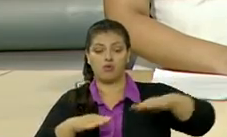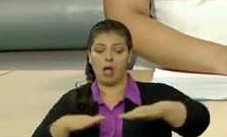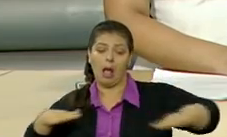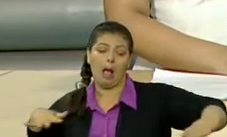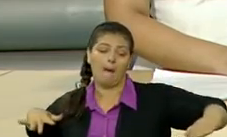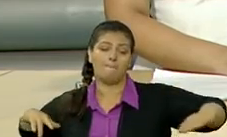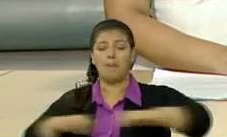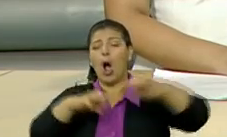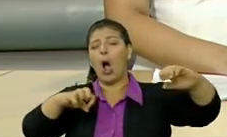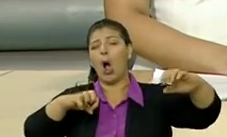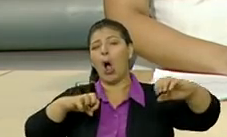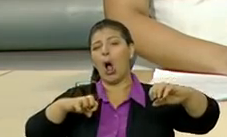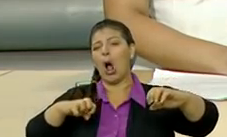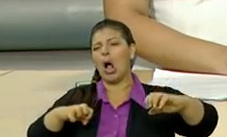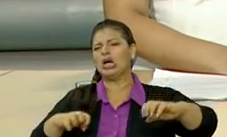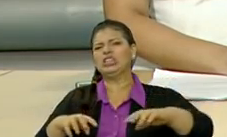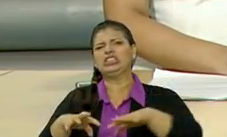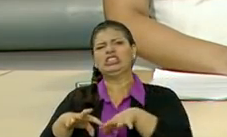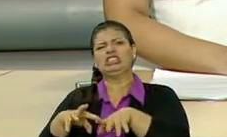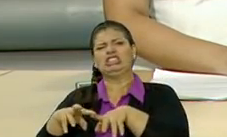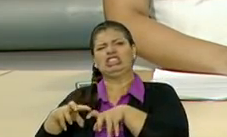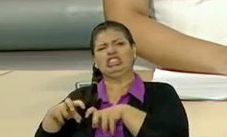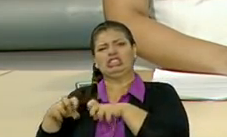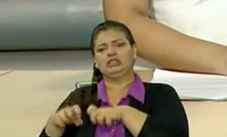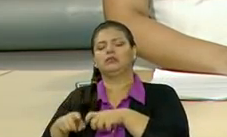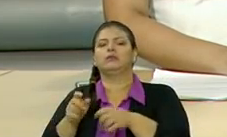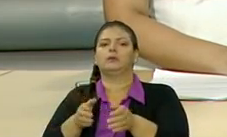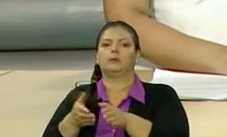automotor implicado